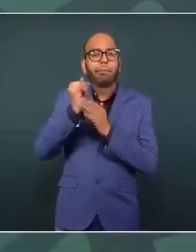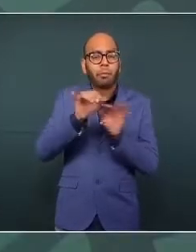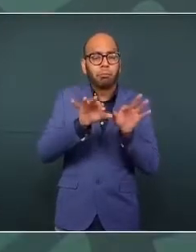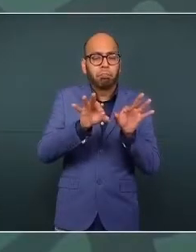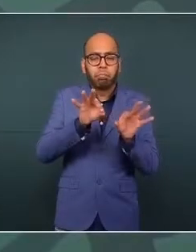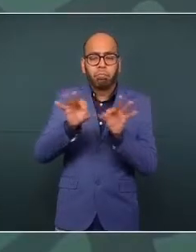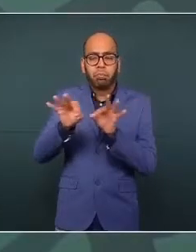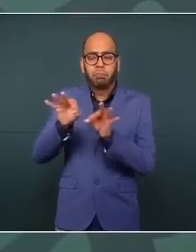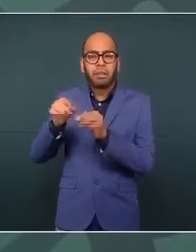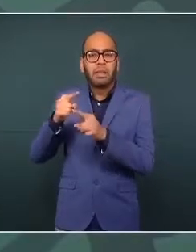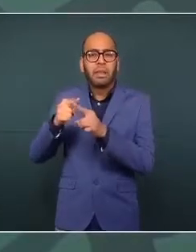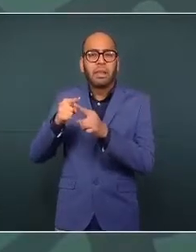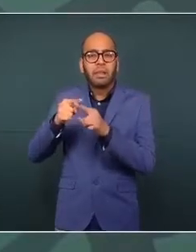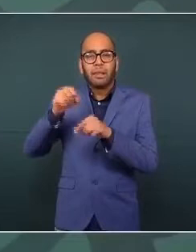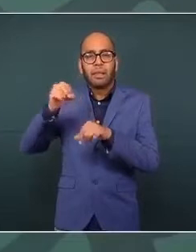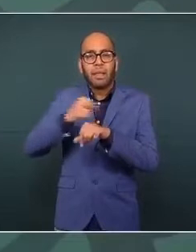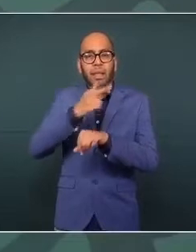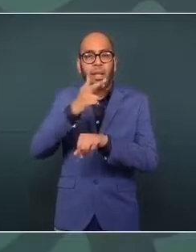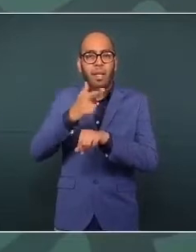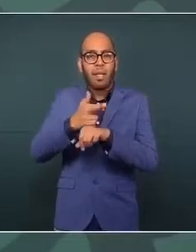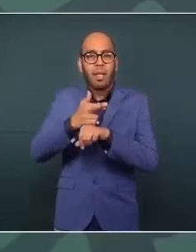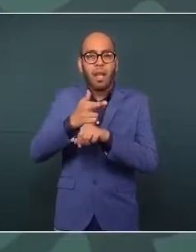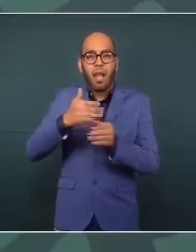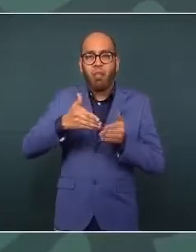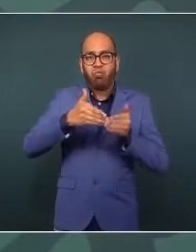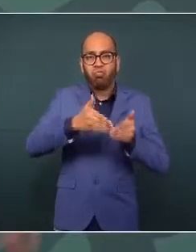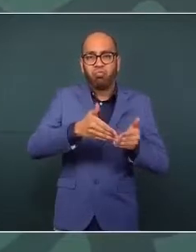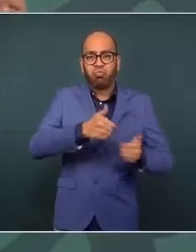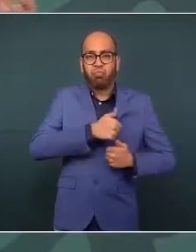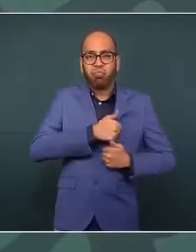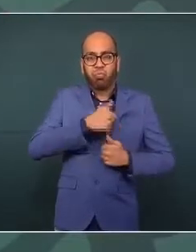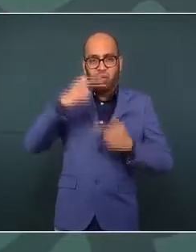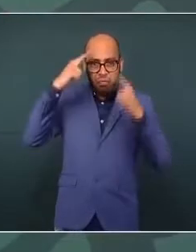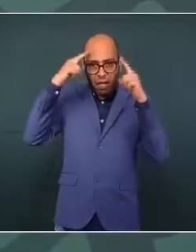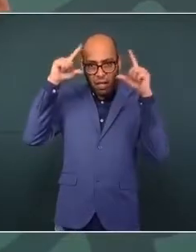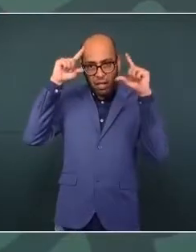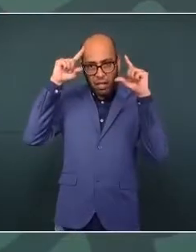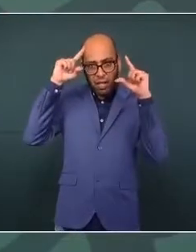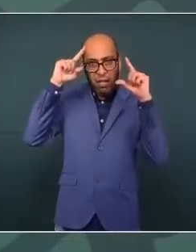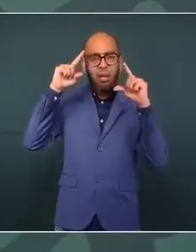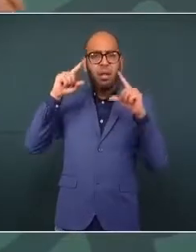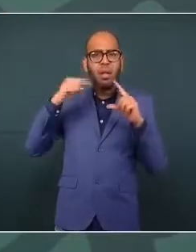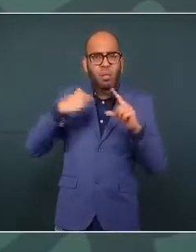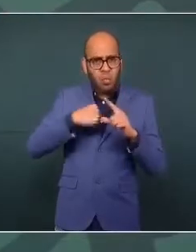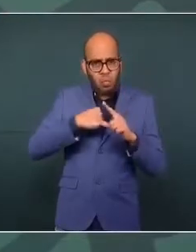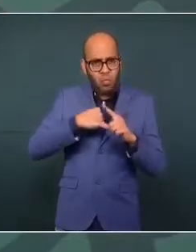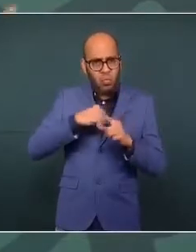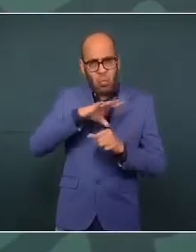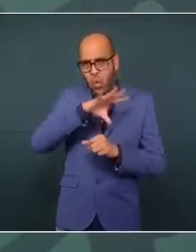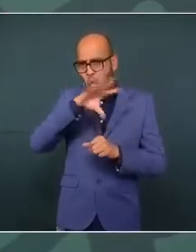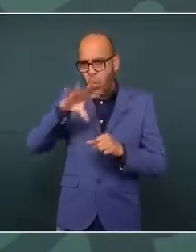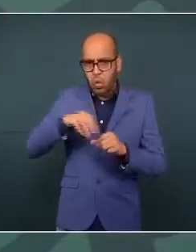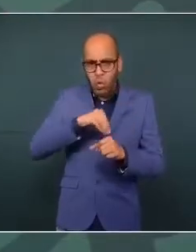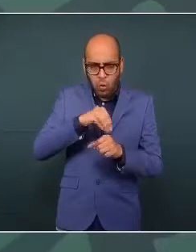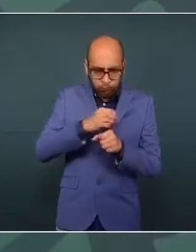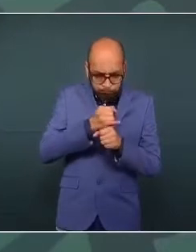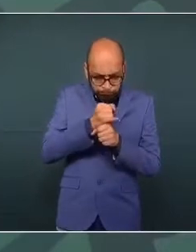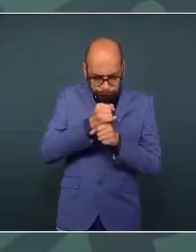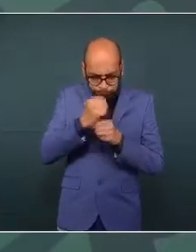para la Secretaría de Marina, hice toda una investigación profunda.